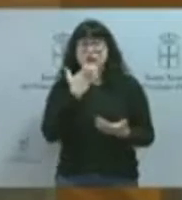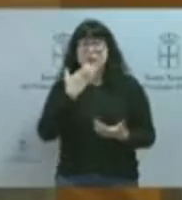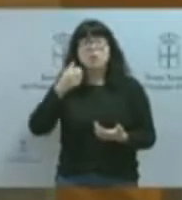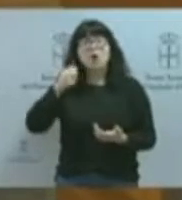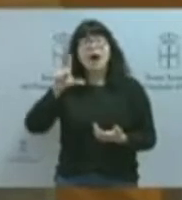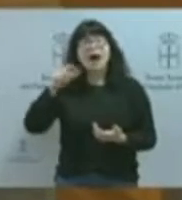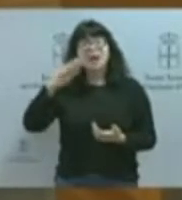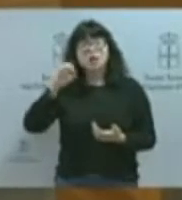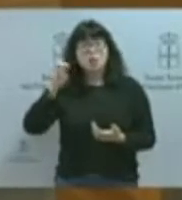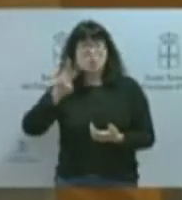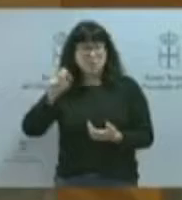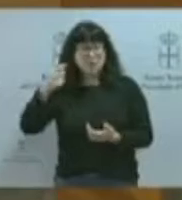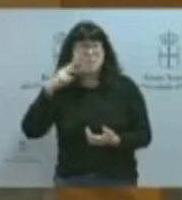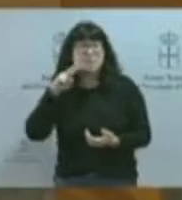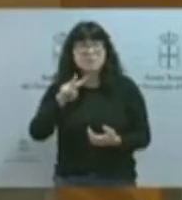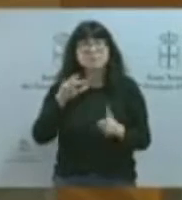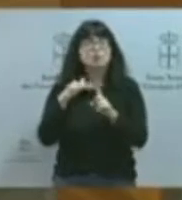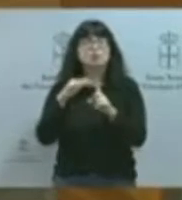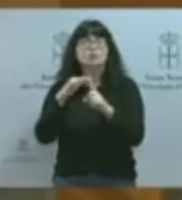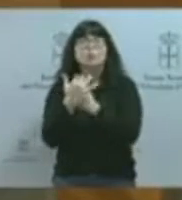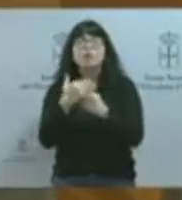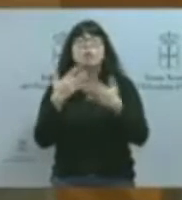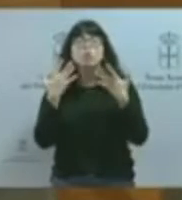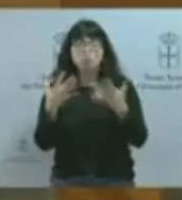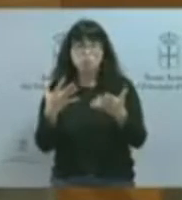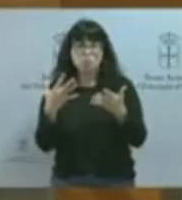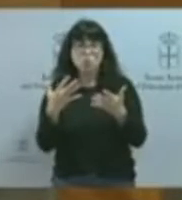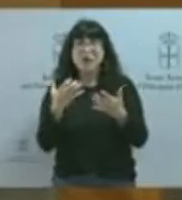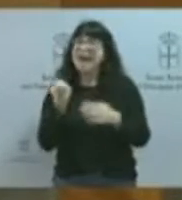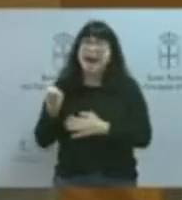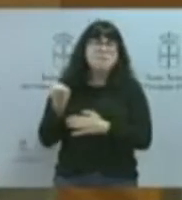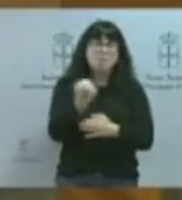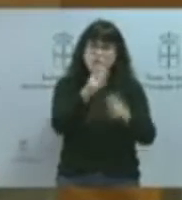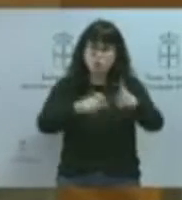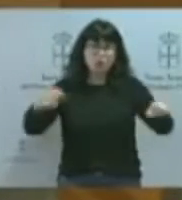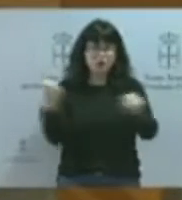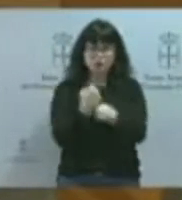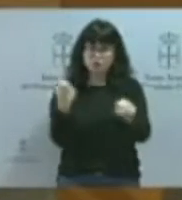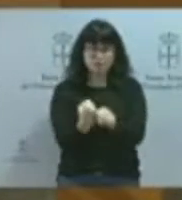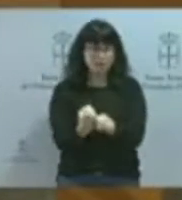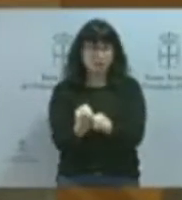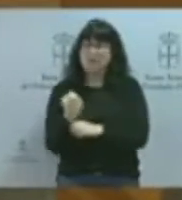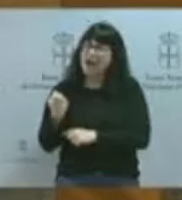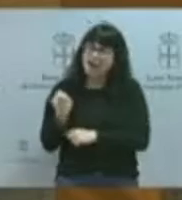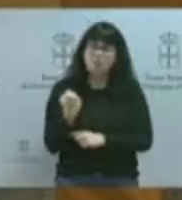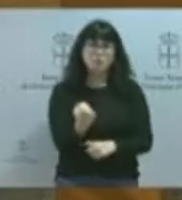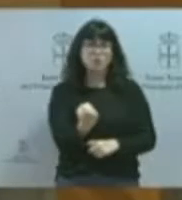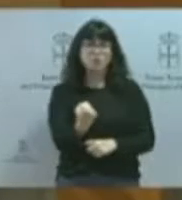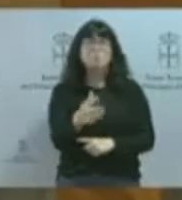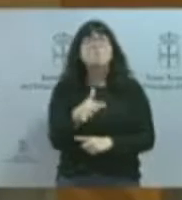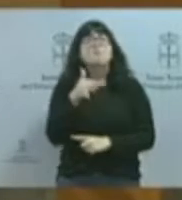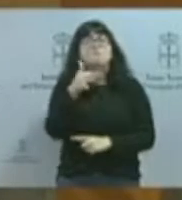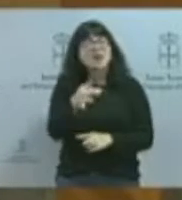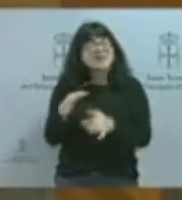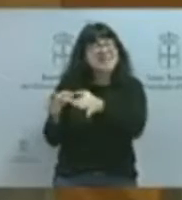los trabajadores. Antes lo hicimos a Alcoa, ahora lo hacemos a Vesuvius. Pero es fundamental tejer alianzas ciertas de influencia con el Gobierno de